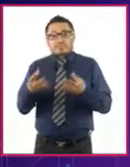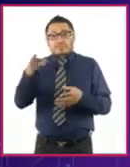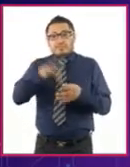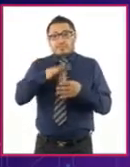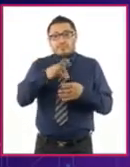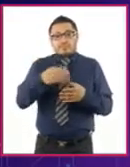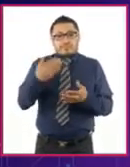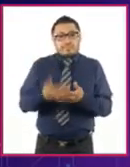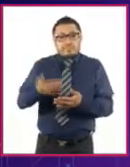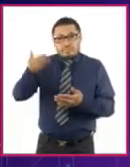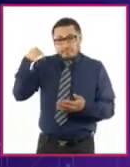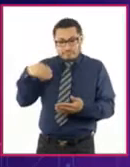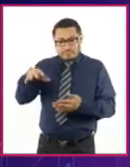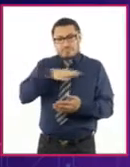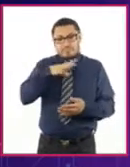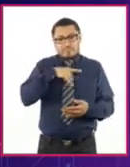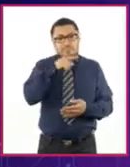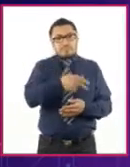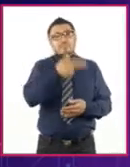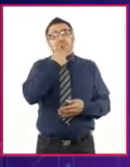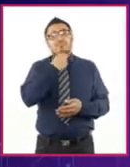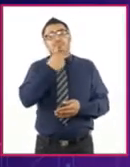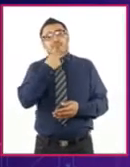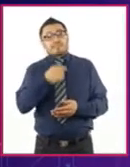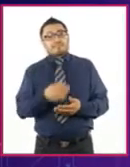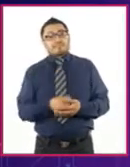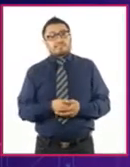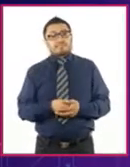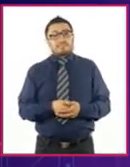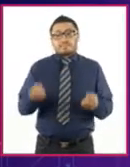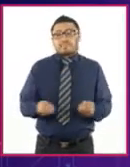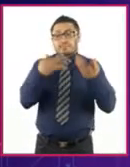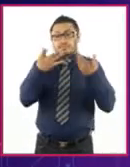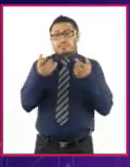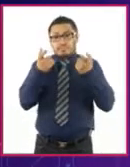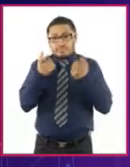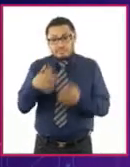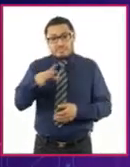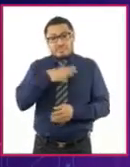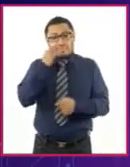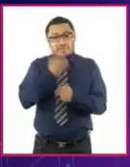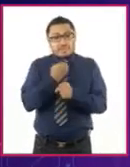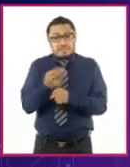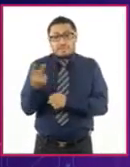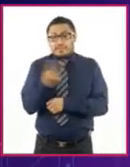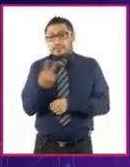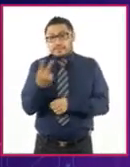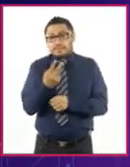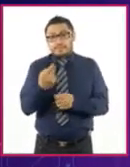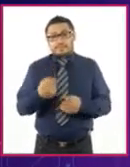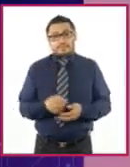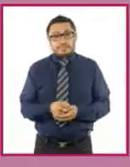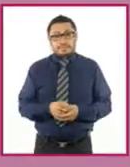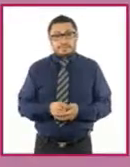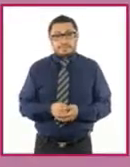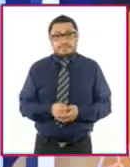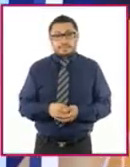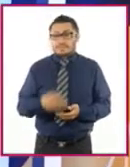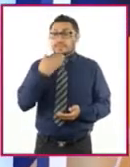tenía originalmente en su cuenta Juan? ¿Cuánto dinero tienen en su cuenta? Muy